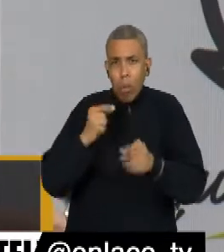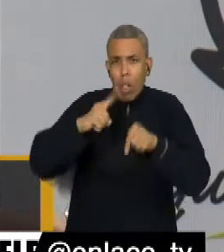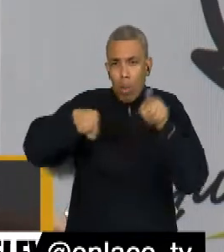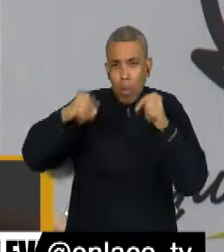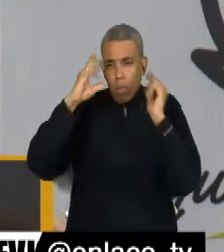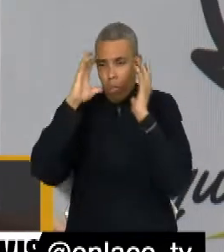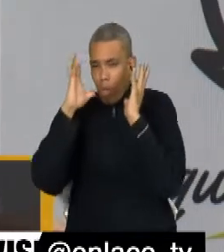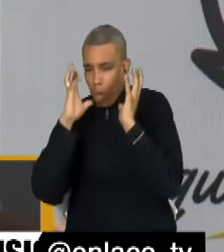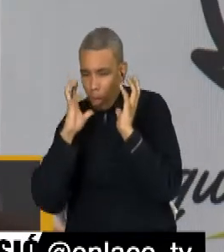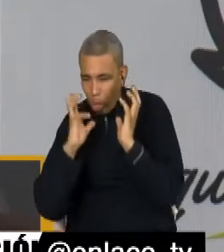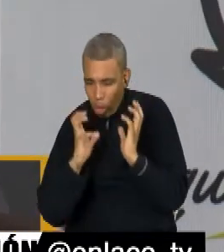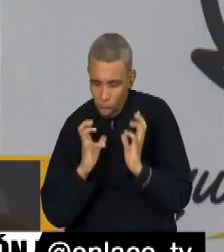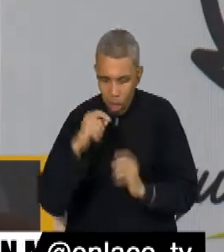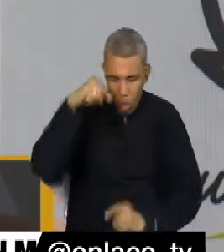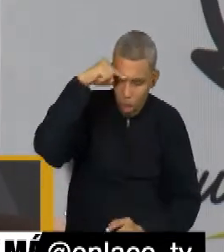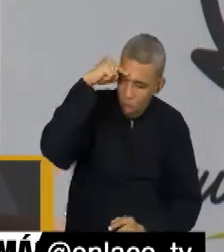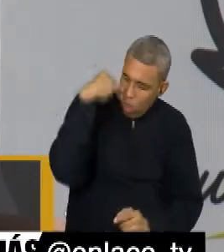podrían